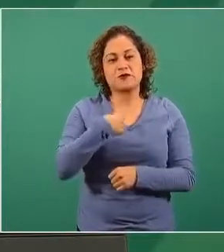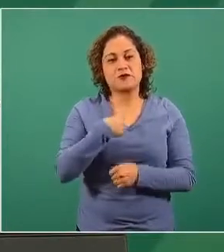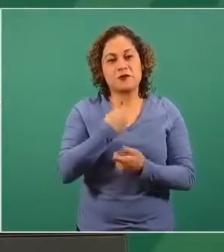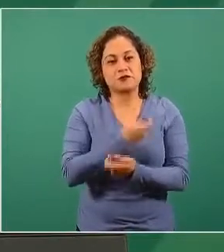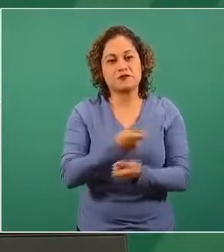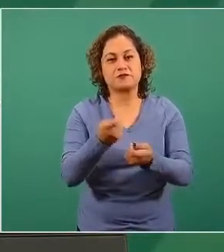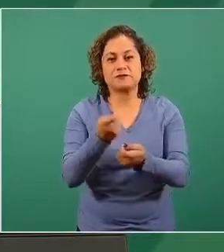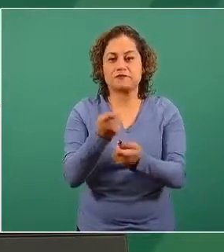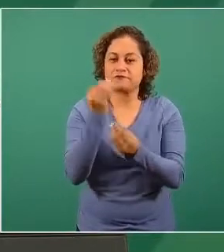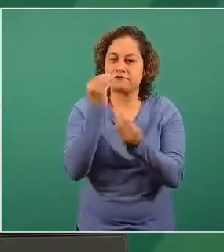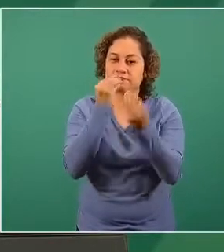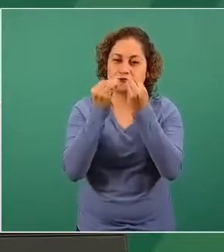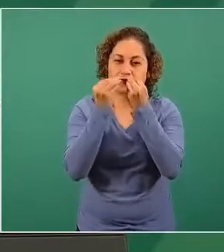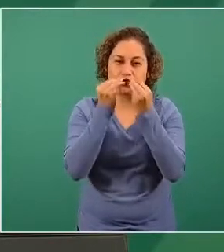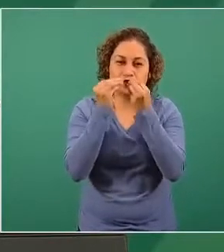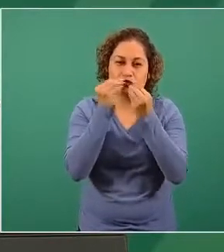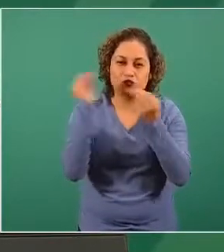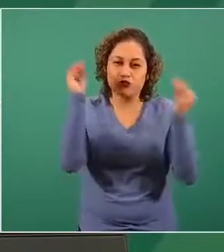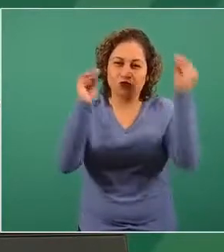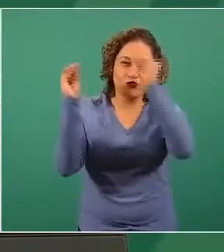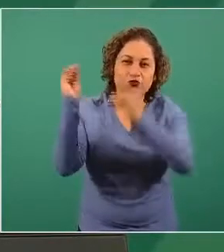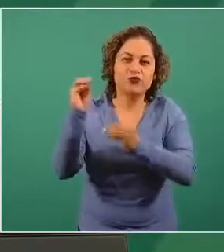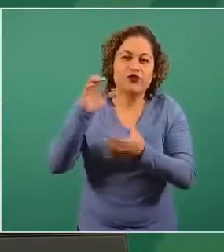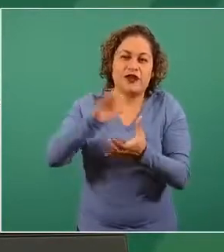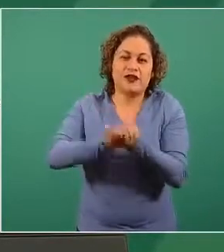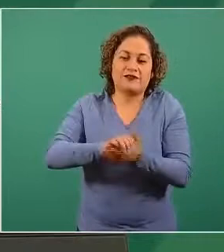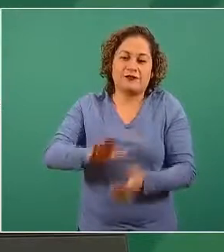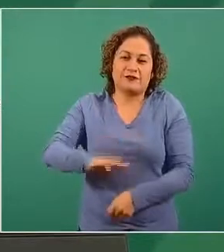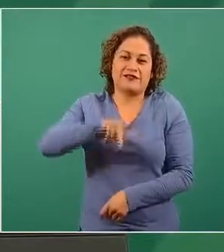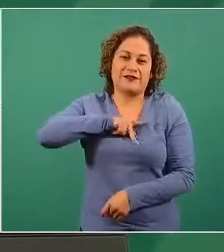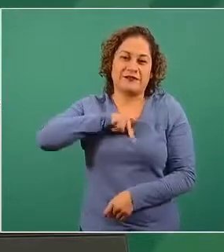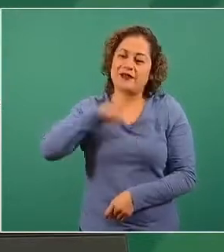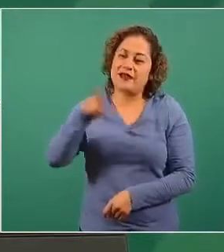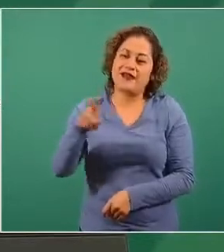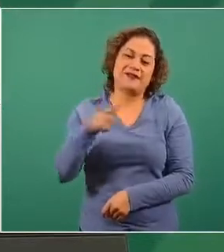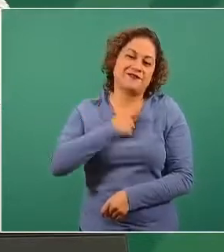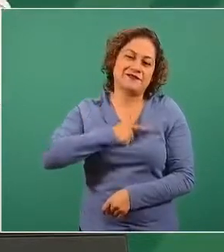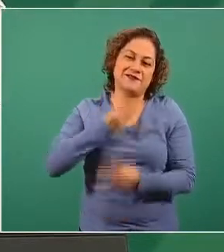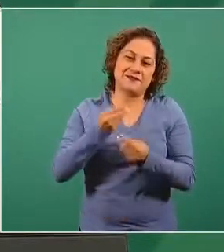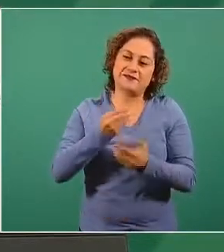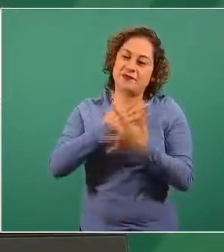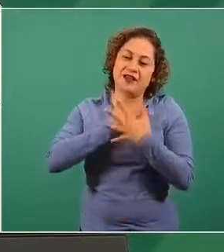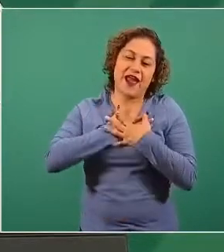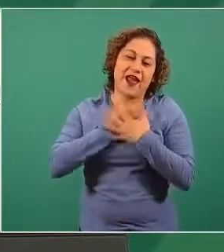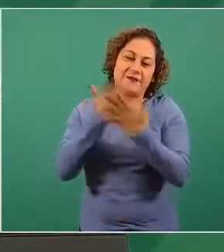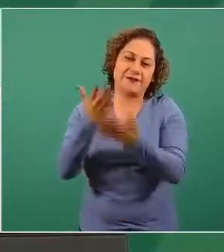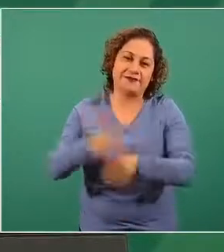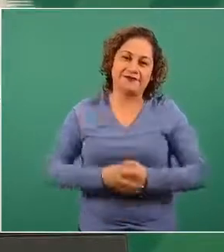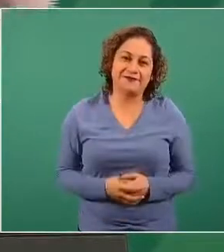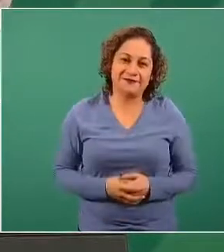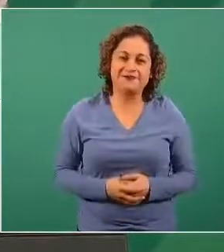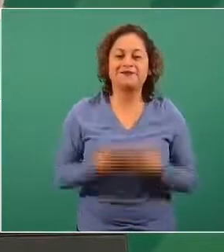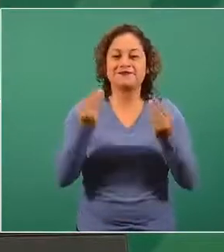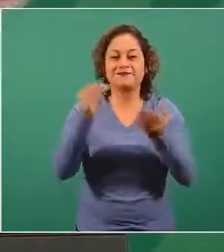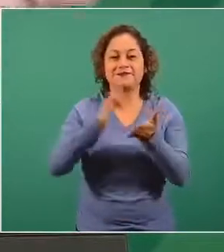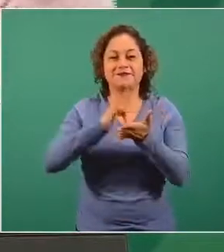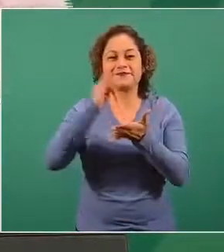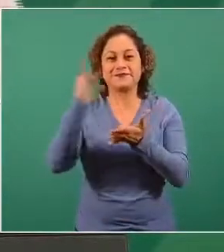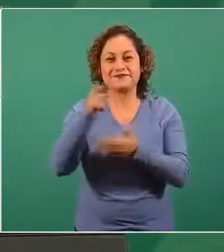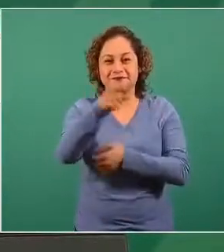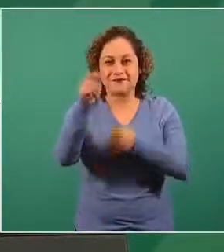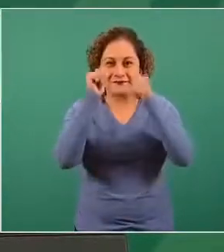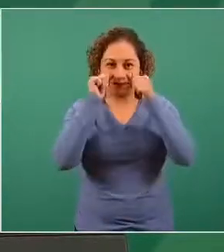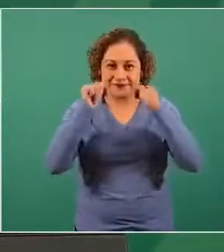besos a mi esposa hoy, 14 de febrero, que a ella sí le encanta el 14 de febrero. Te amo, mi amor. Muchas gracias por todo, gracias por su